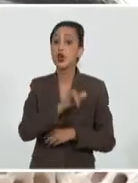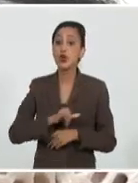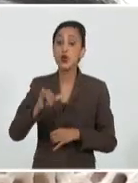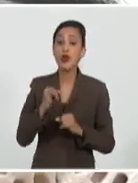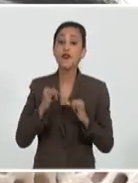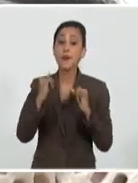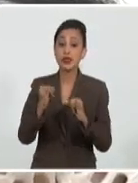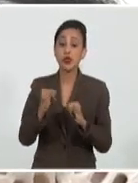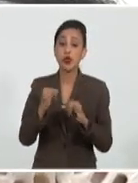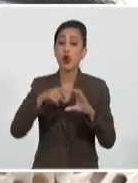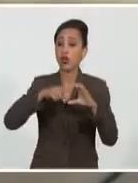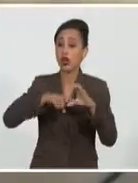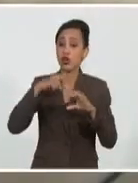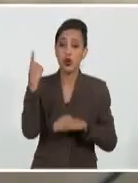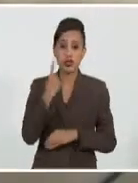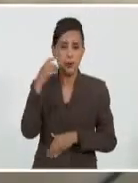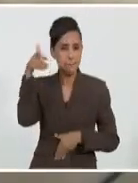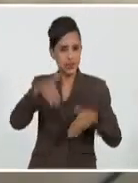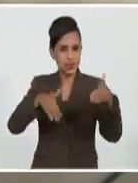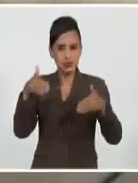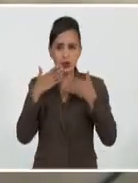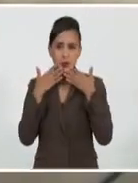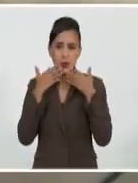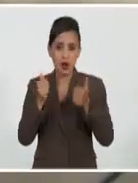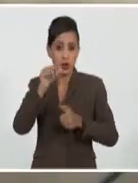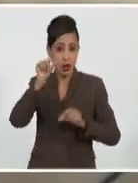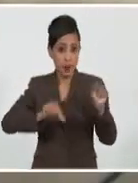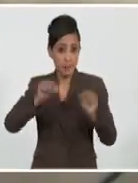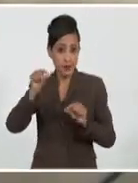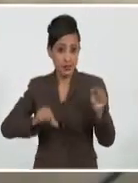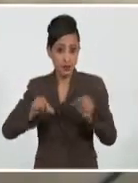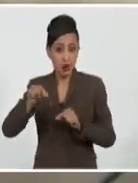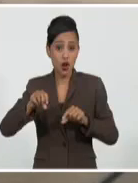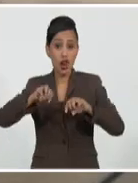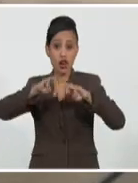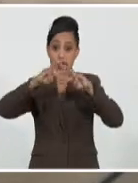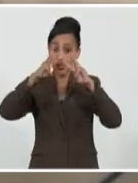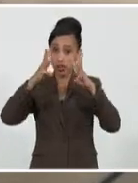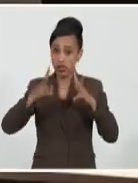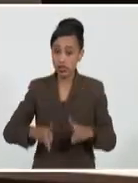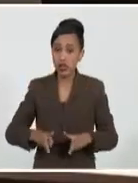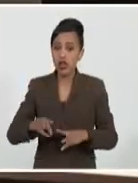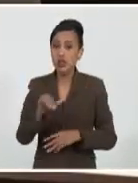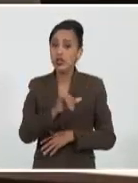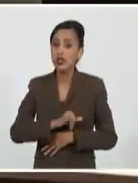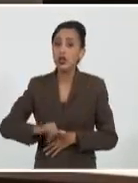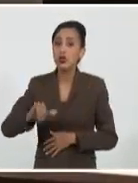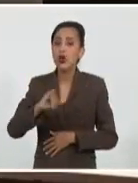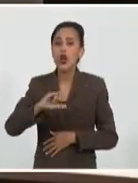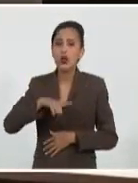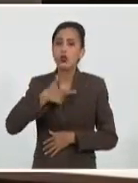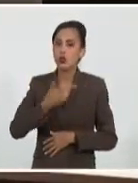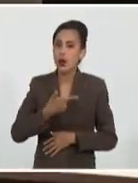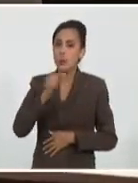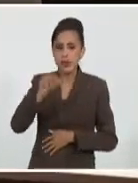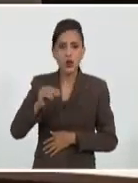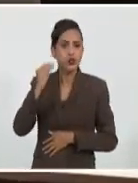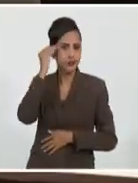la participación más efectiva de los ciudadanos en el espacio digital y el fomento de una cultura para el